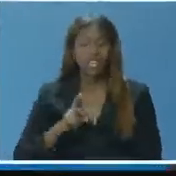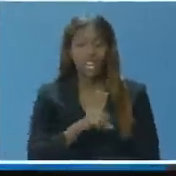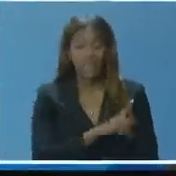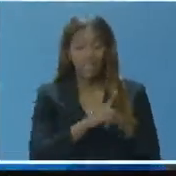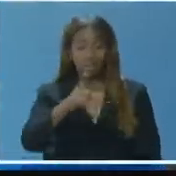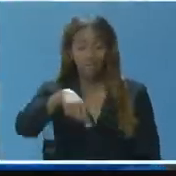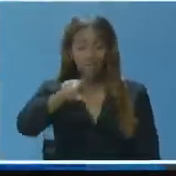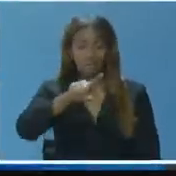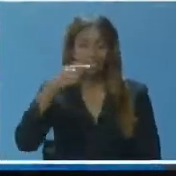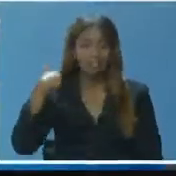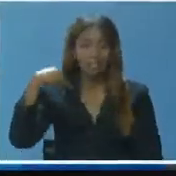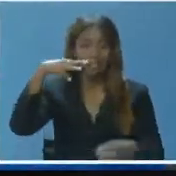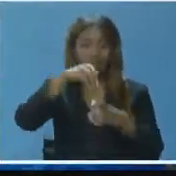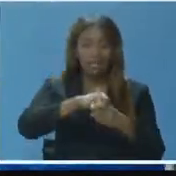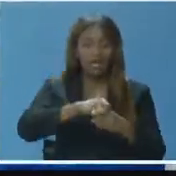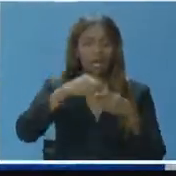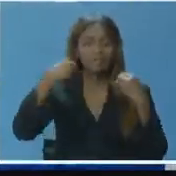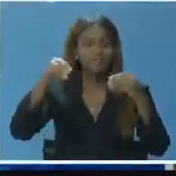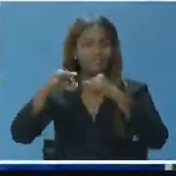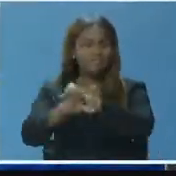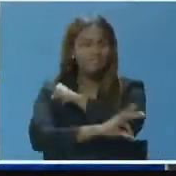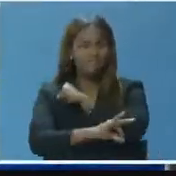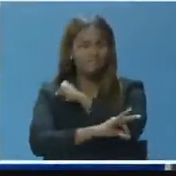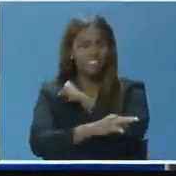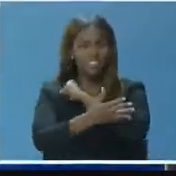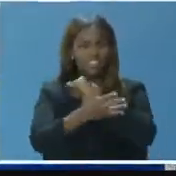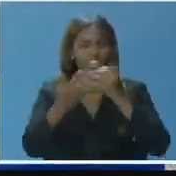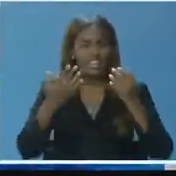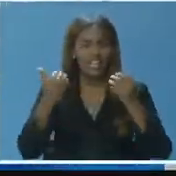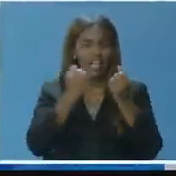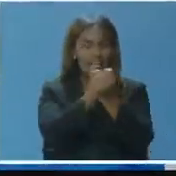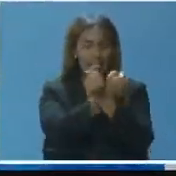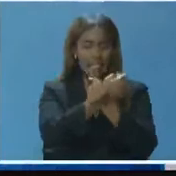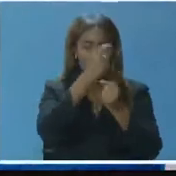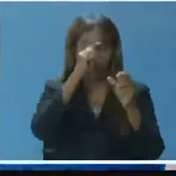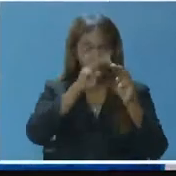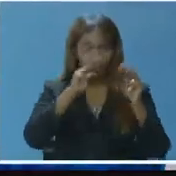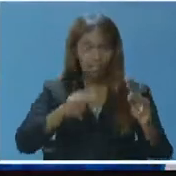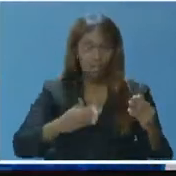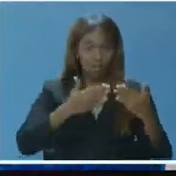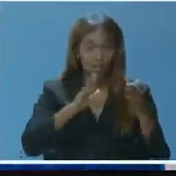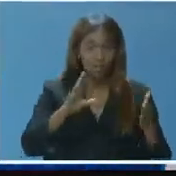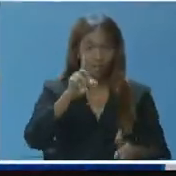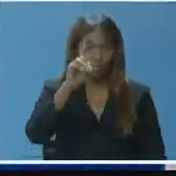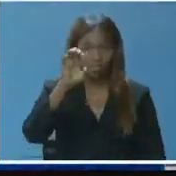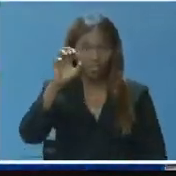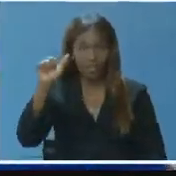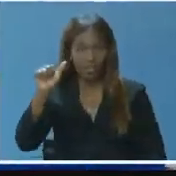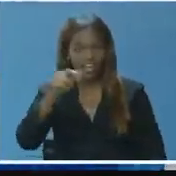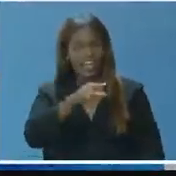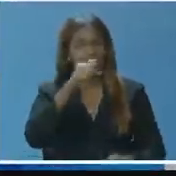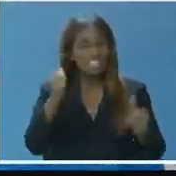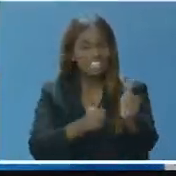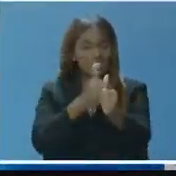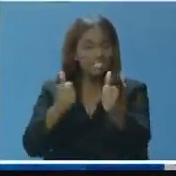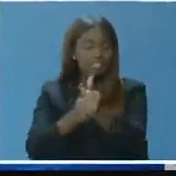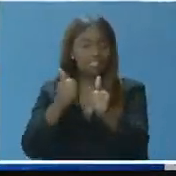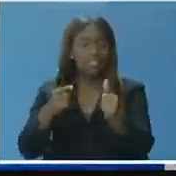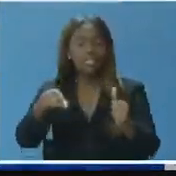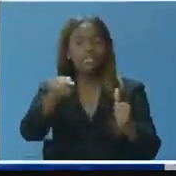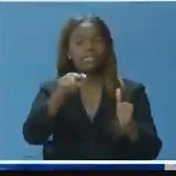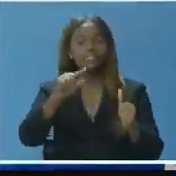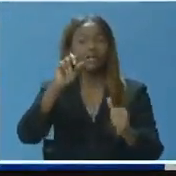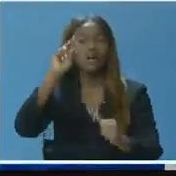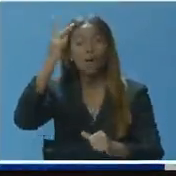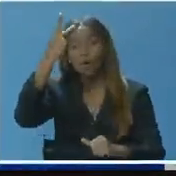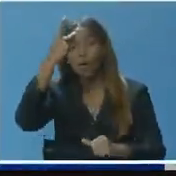la desarticulada por el Ministerio Público, la DEA, la DNCD, y a través de la Operación Falcón, pues los partidos políticos deben ser más cautos a